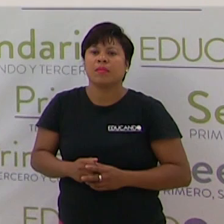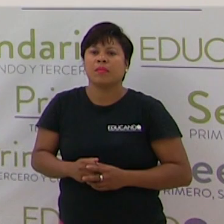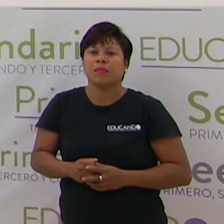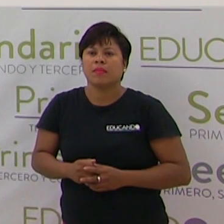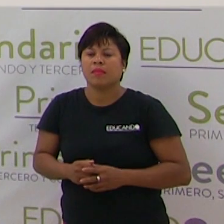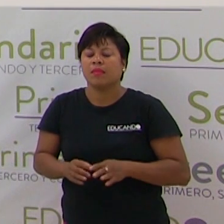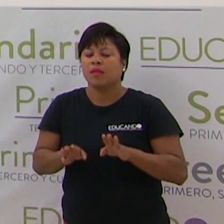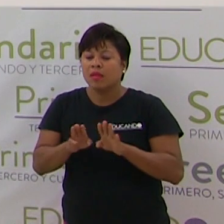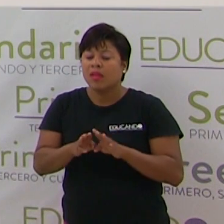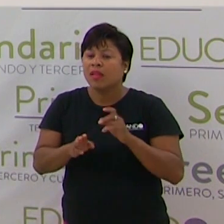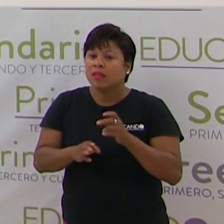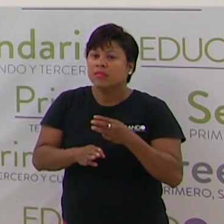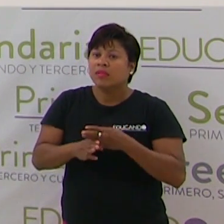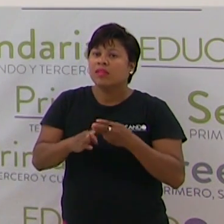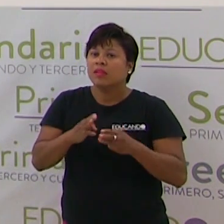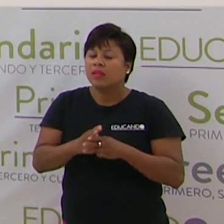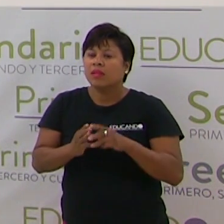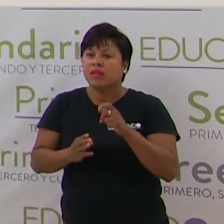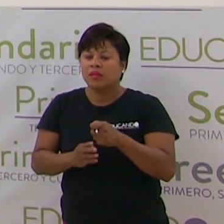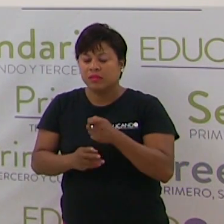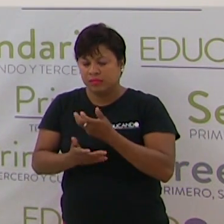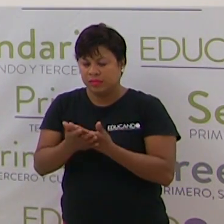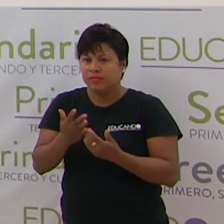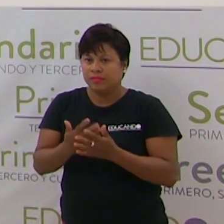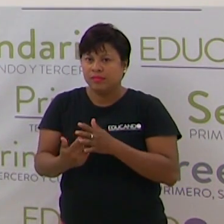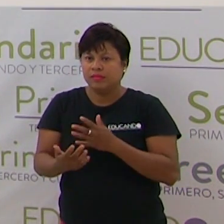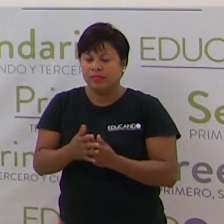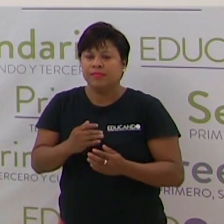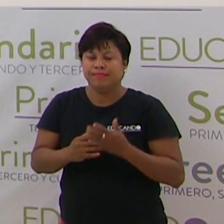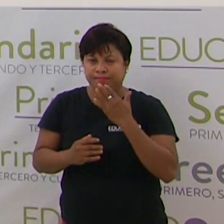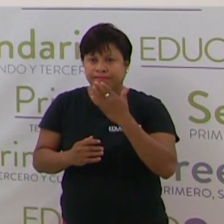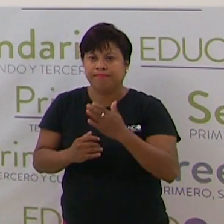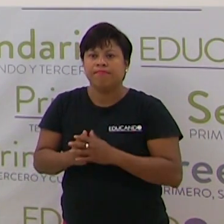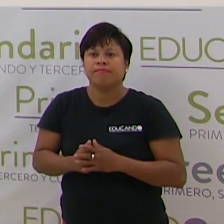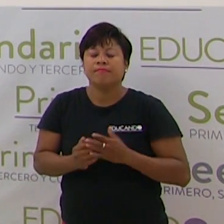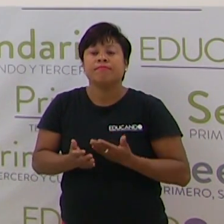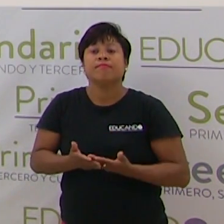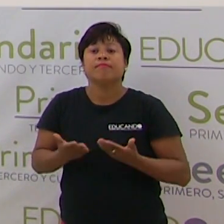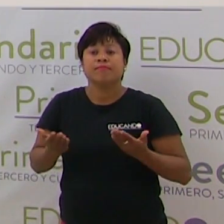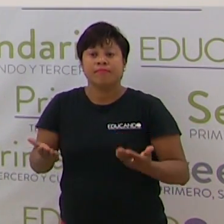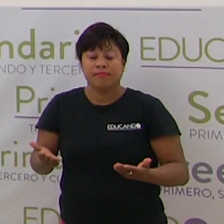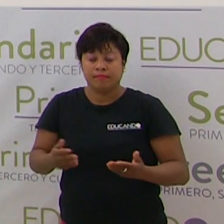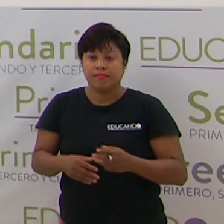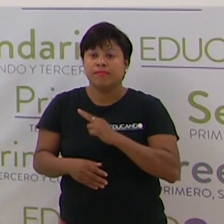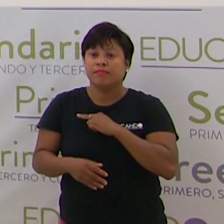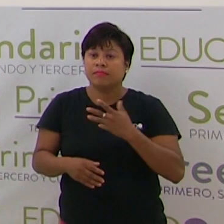el material del cual esté elaborado. Bien, ahora